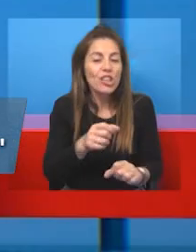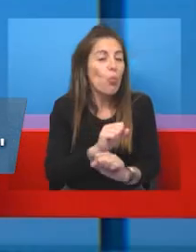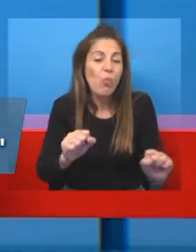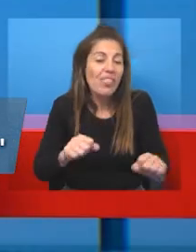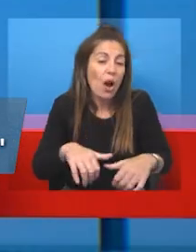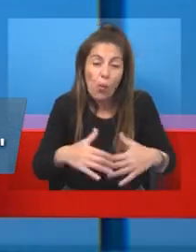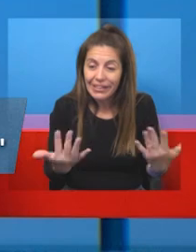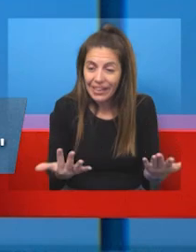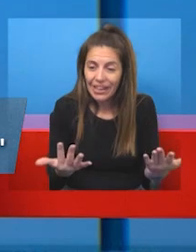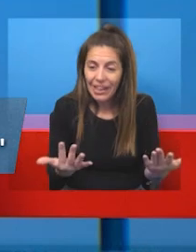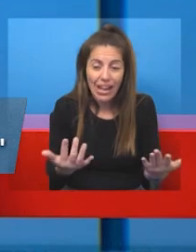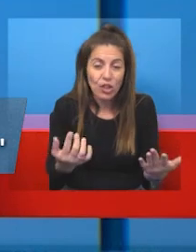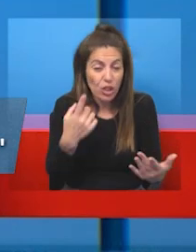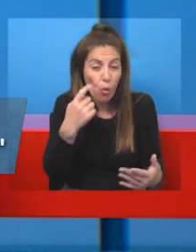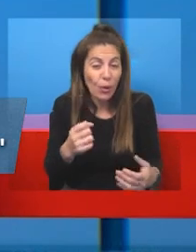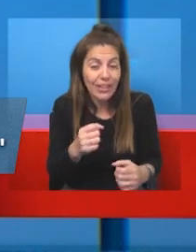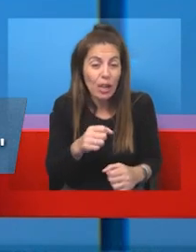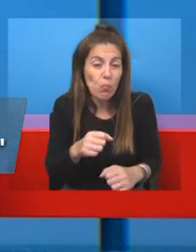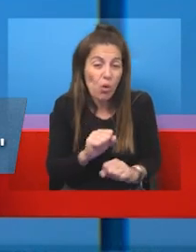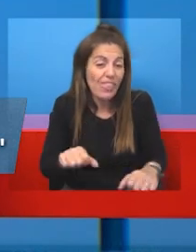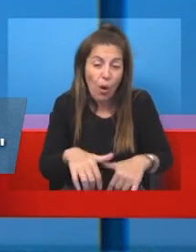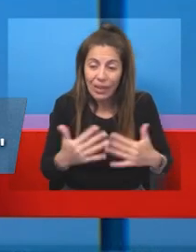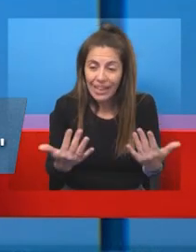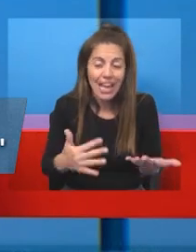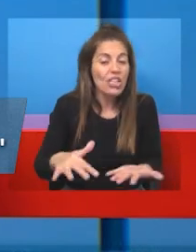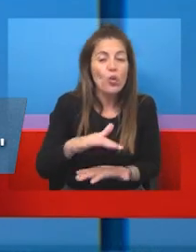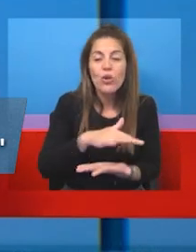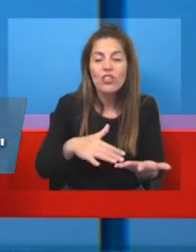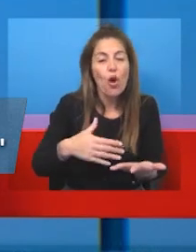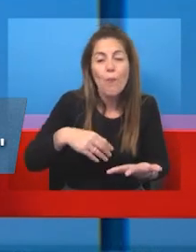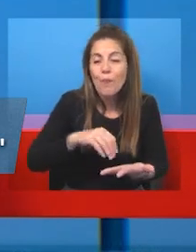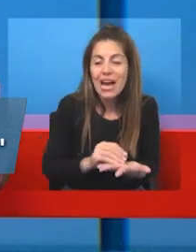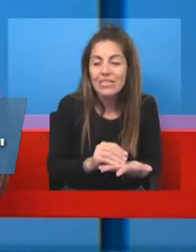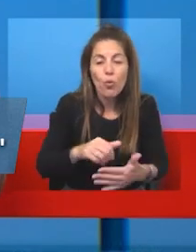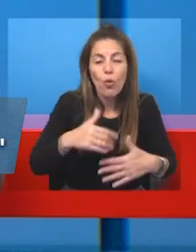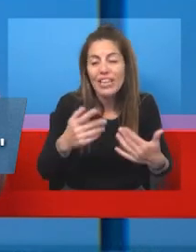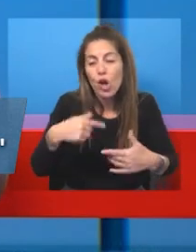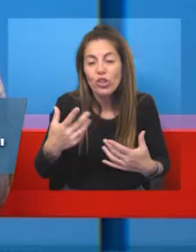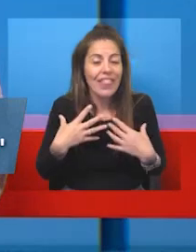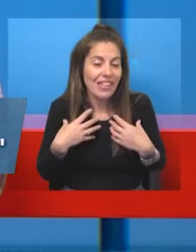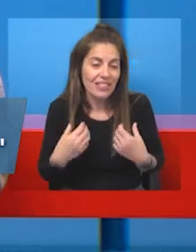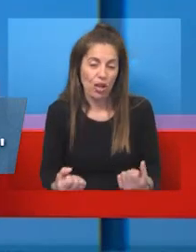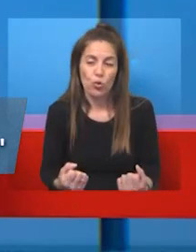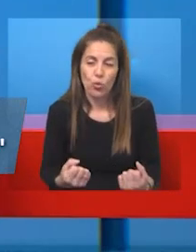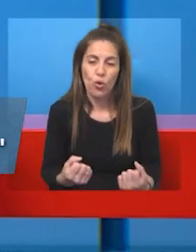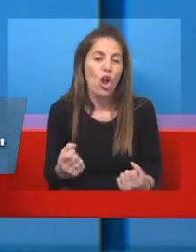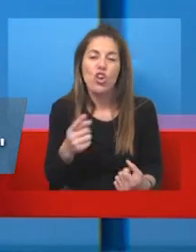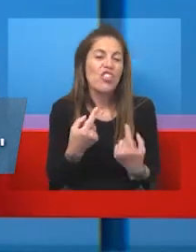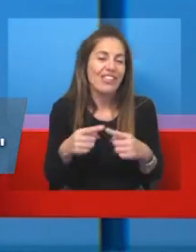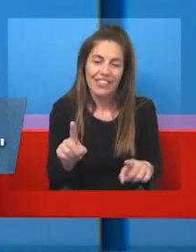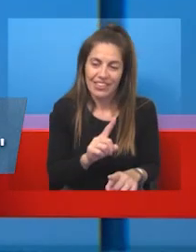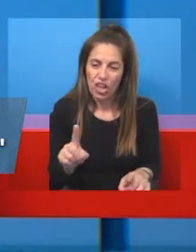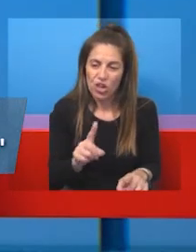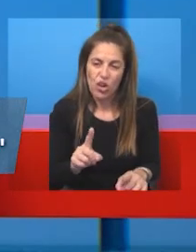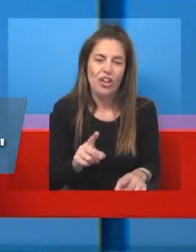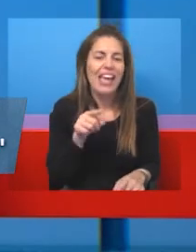puede tocar en cualquier momento y es eh una situación más como cualquier otra de salud Este no es distinta